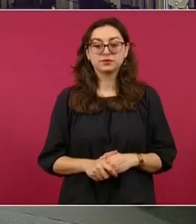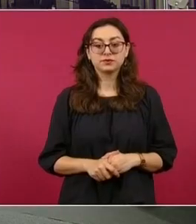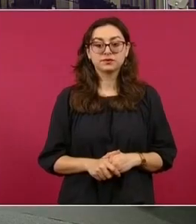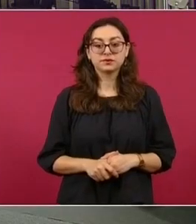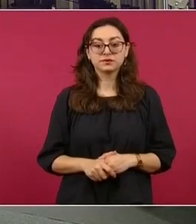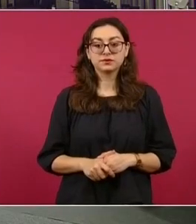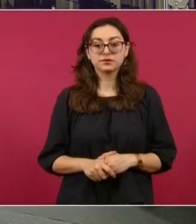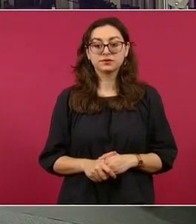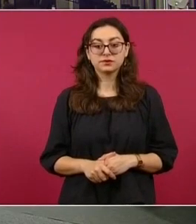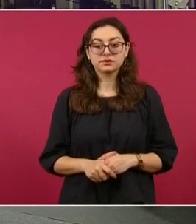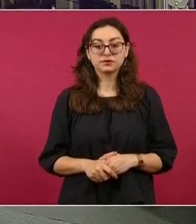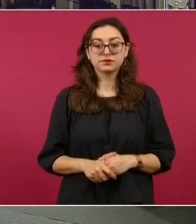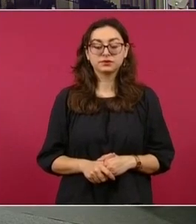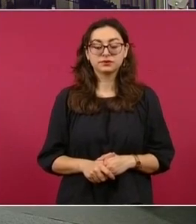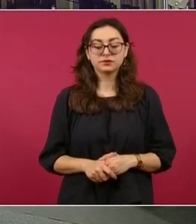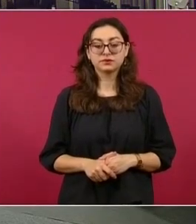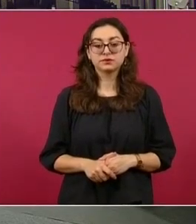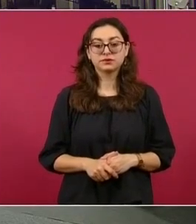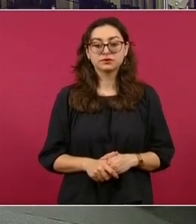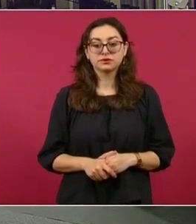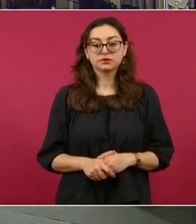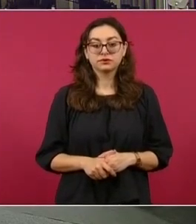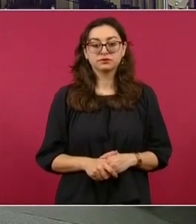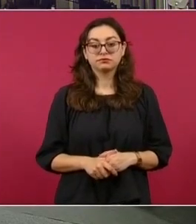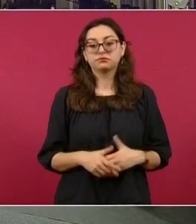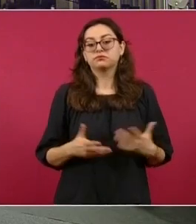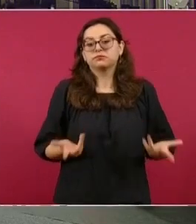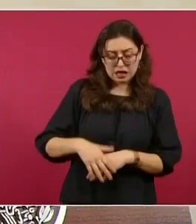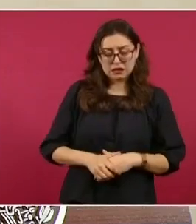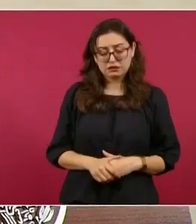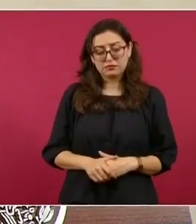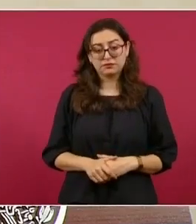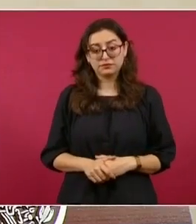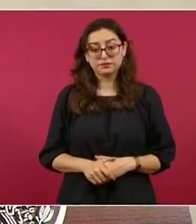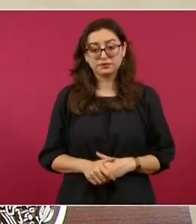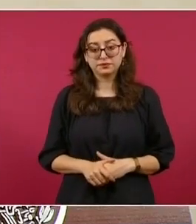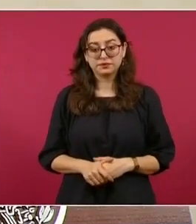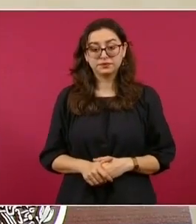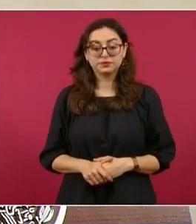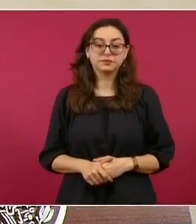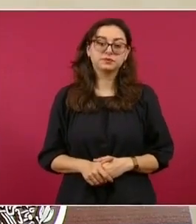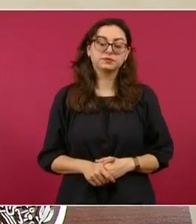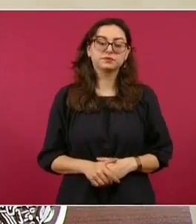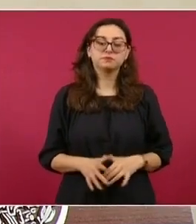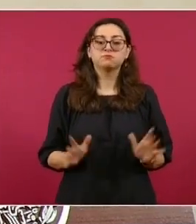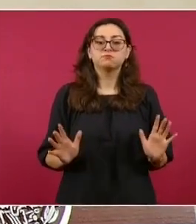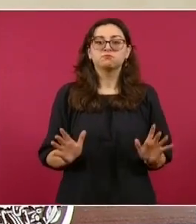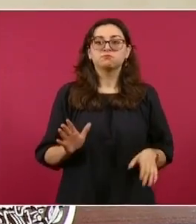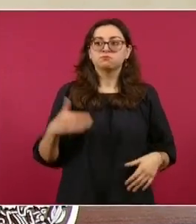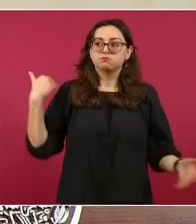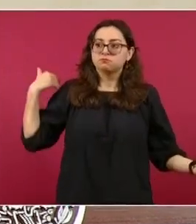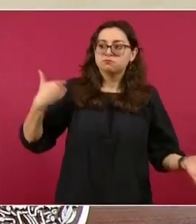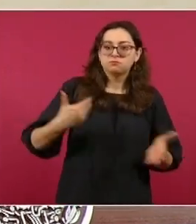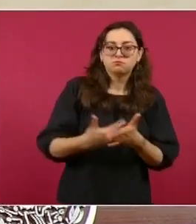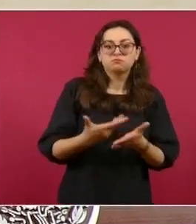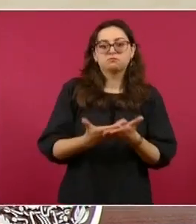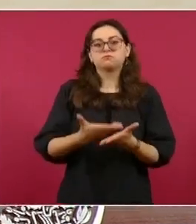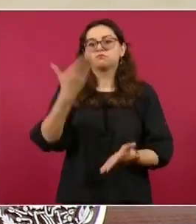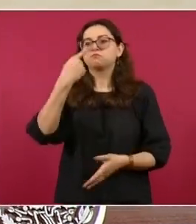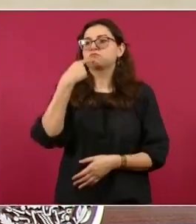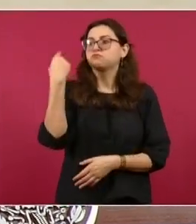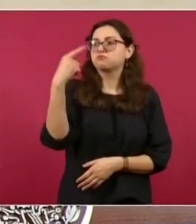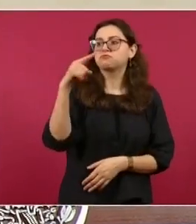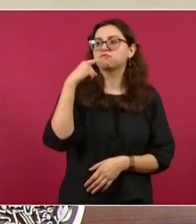lo que sabemos Es que la fiscalía está investigando hay denuncias en contra de